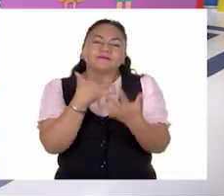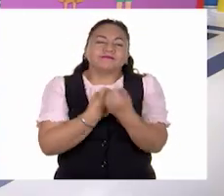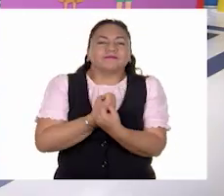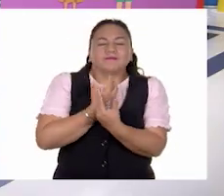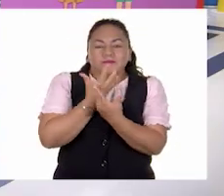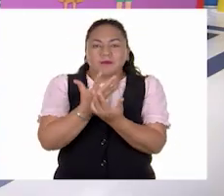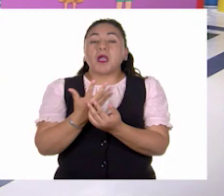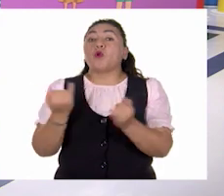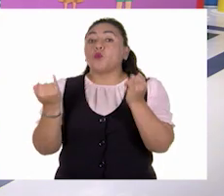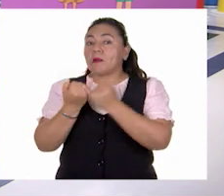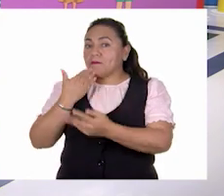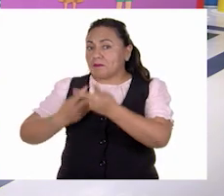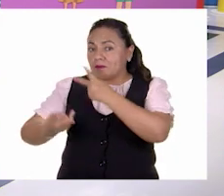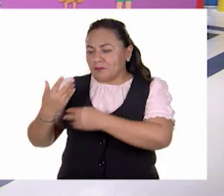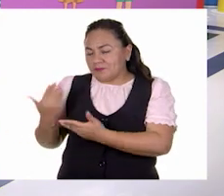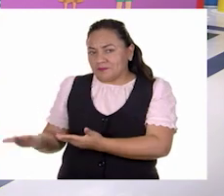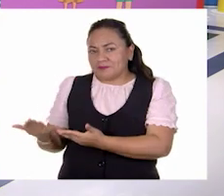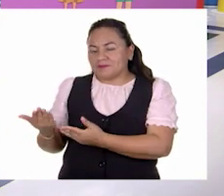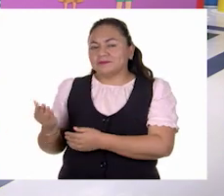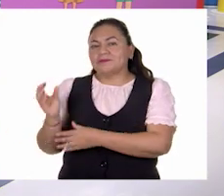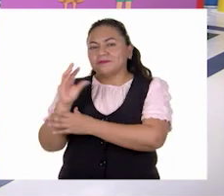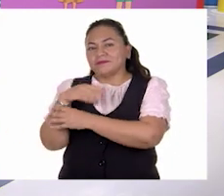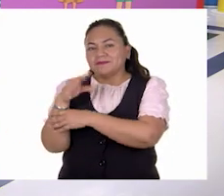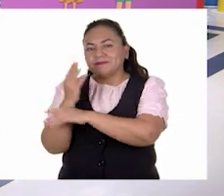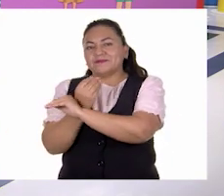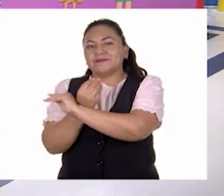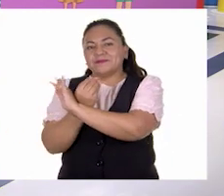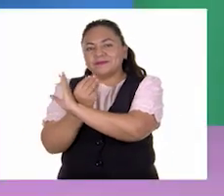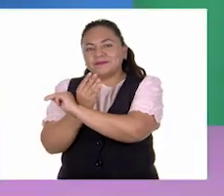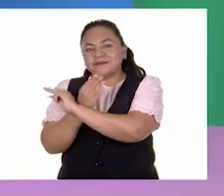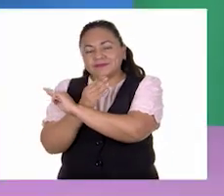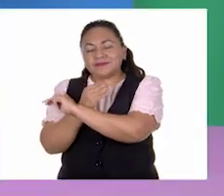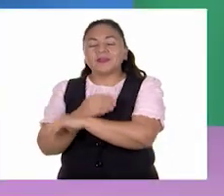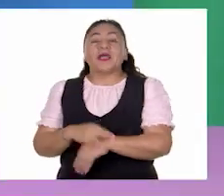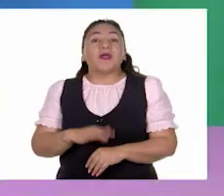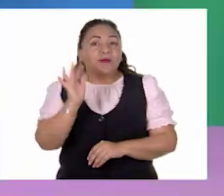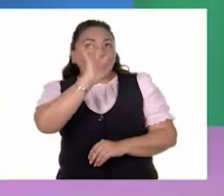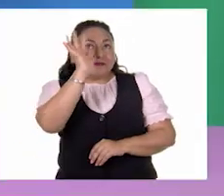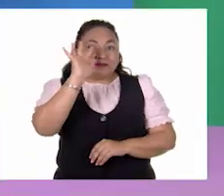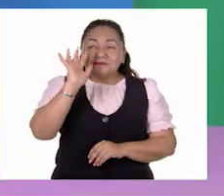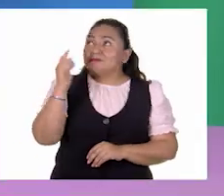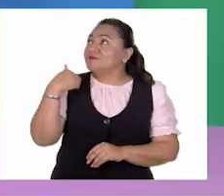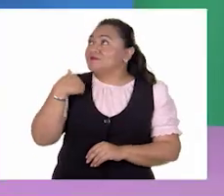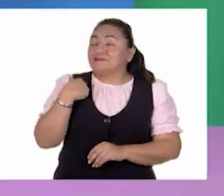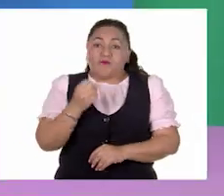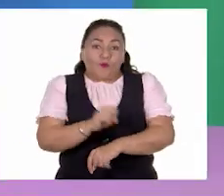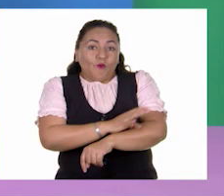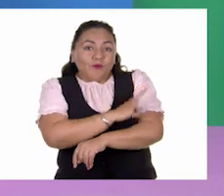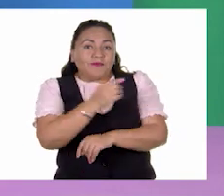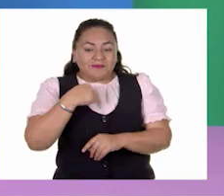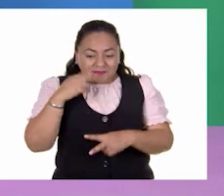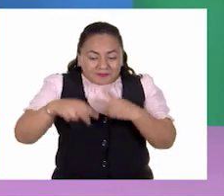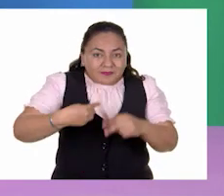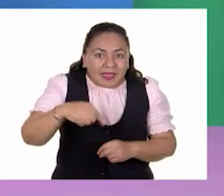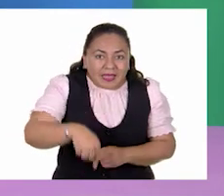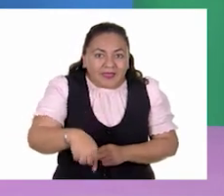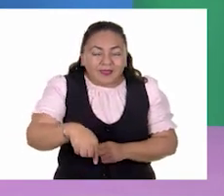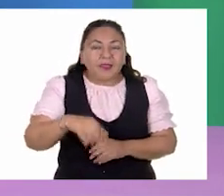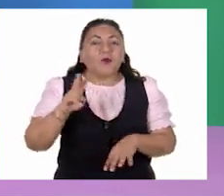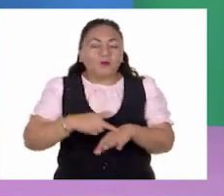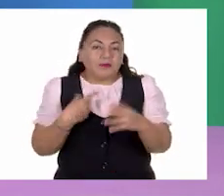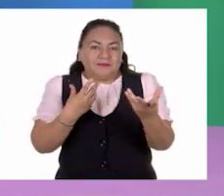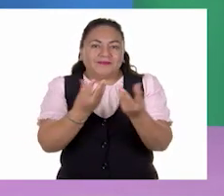bienvenida también a nuestro querido Ton. Hola, hola, ¿cómo están? Yo estoy muy emocionado de estar una vez más